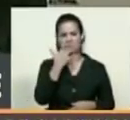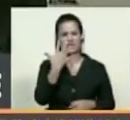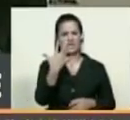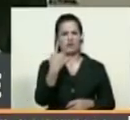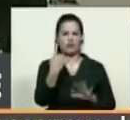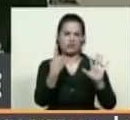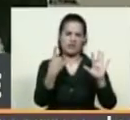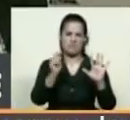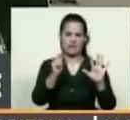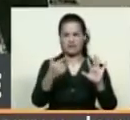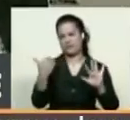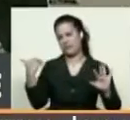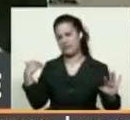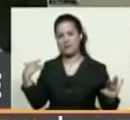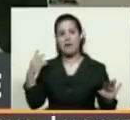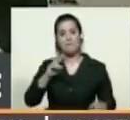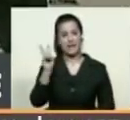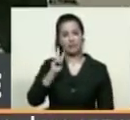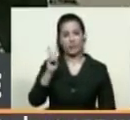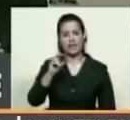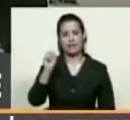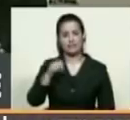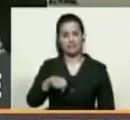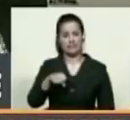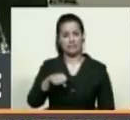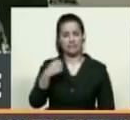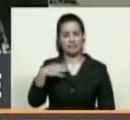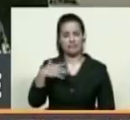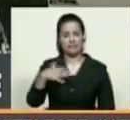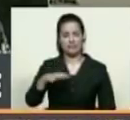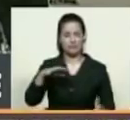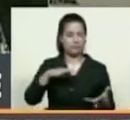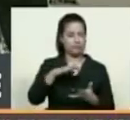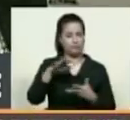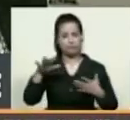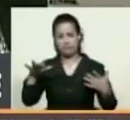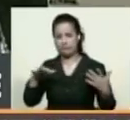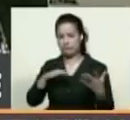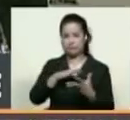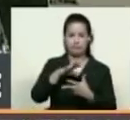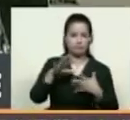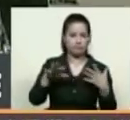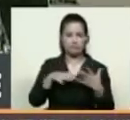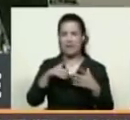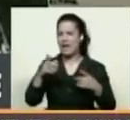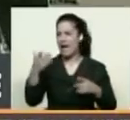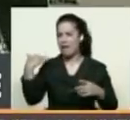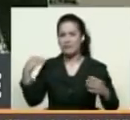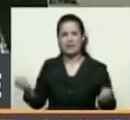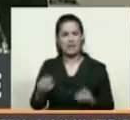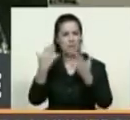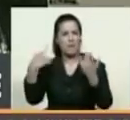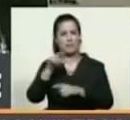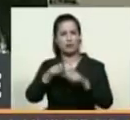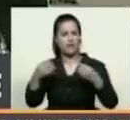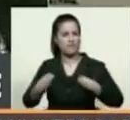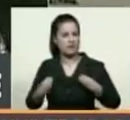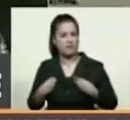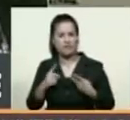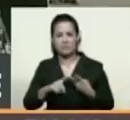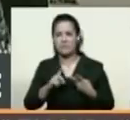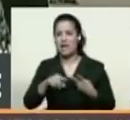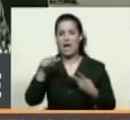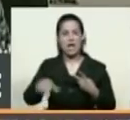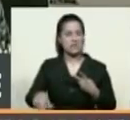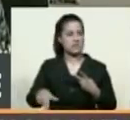5 o 6 meses, cuando Venezuela asumida en focos de violencia intensos, donde se quemaban a personas vivas, donde se